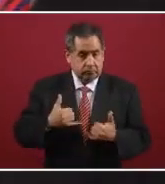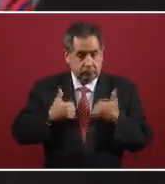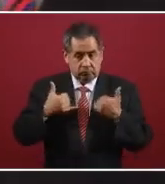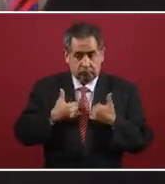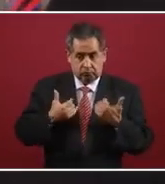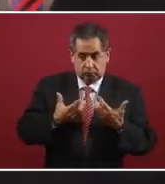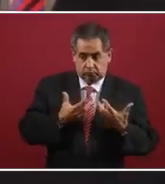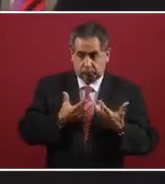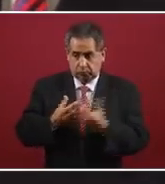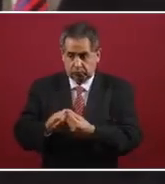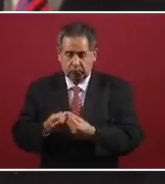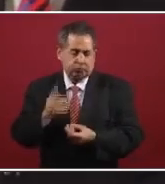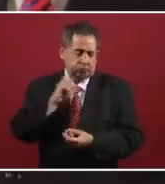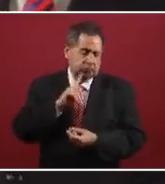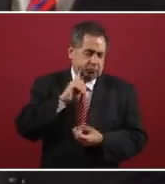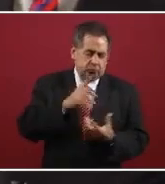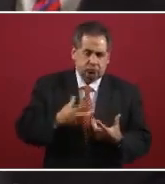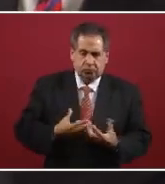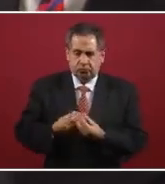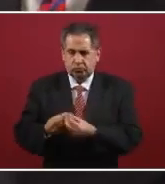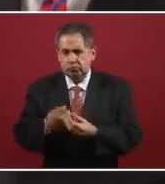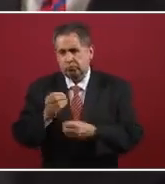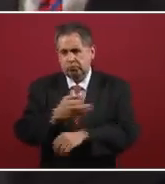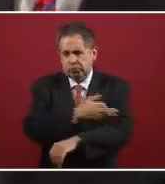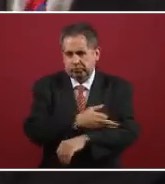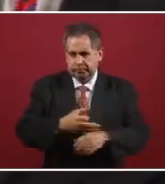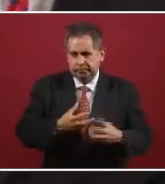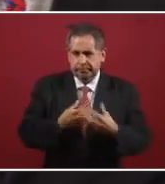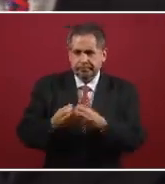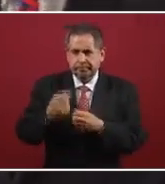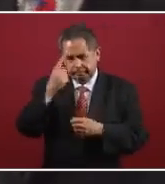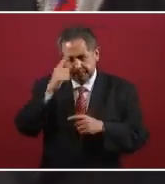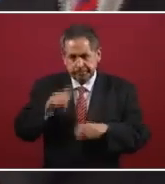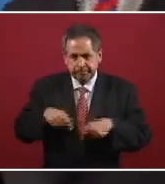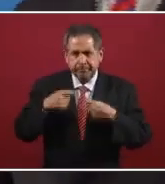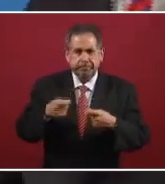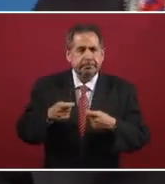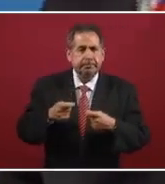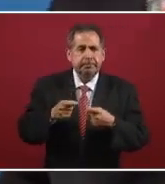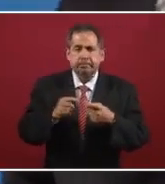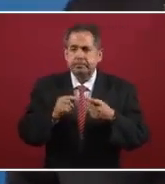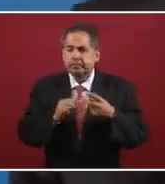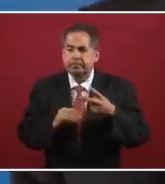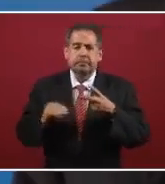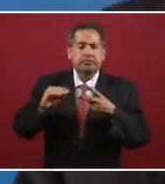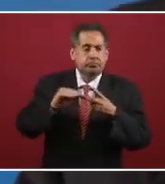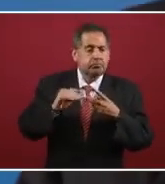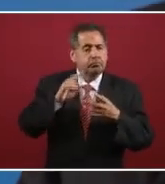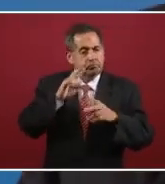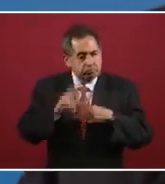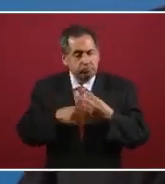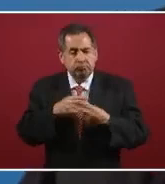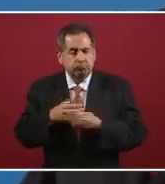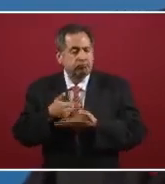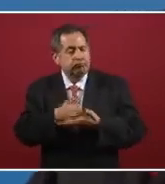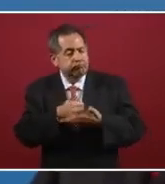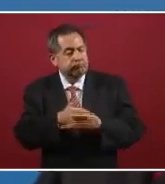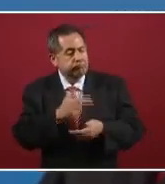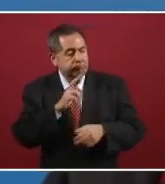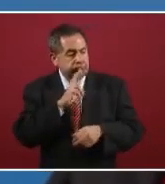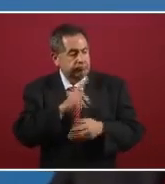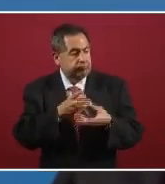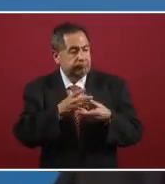una mujer joven o una familia para acceder al siguiente punto que le va a permitir resolver sus